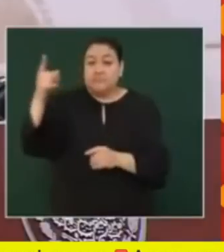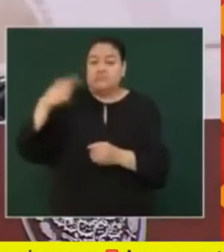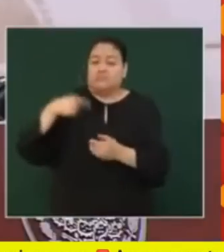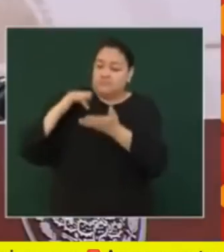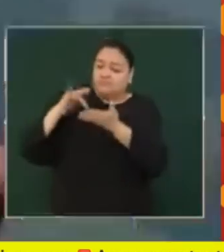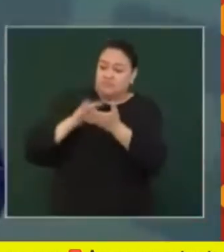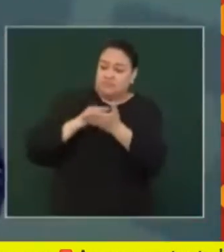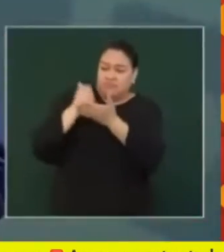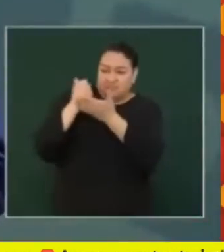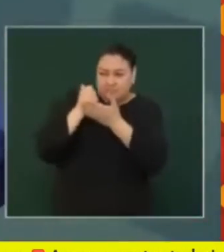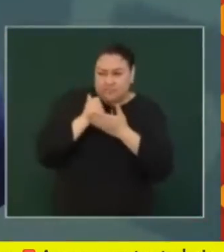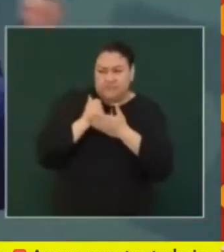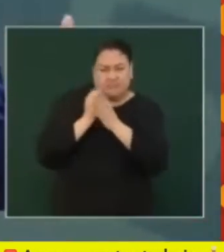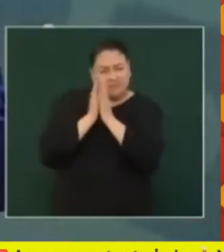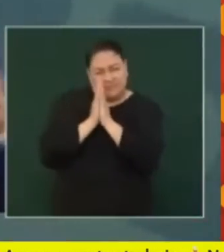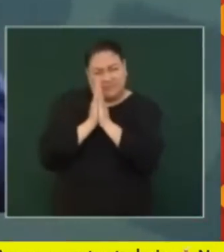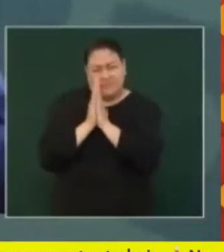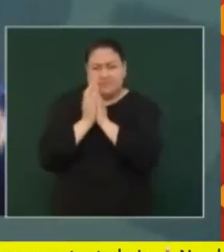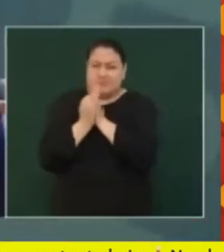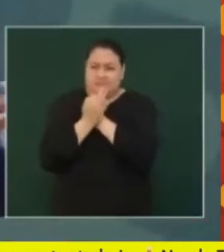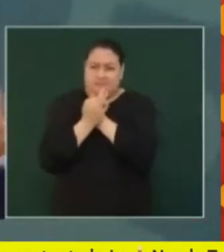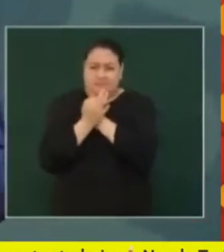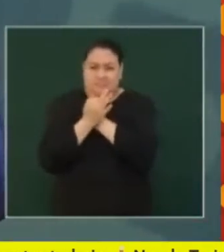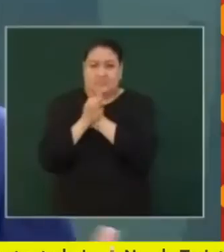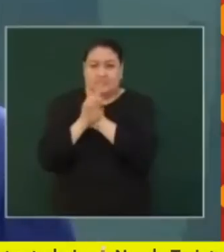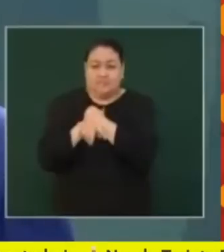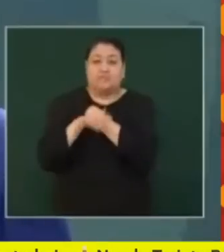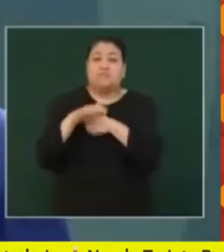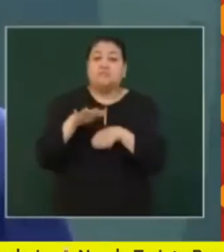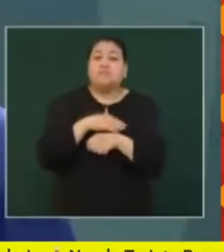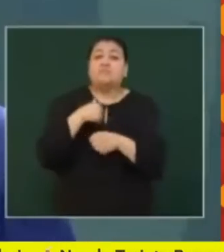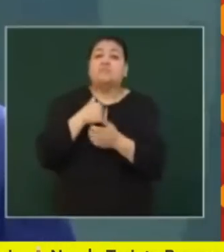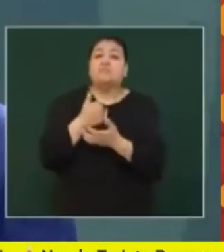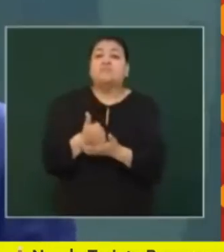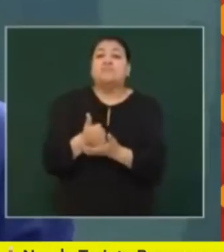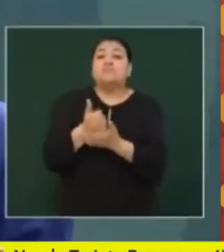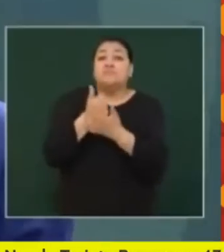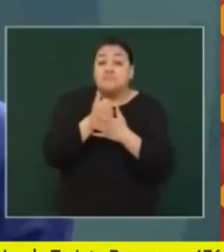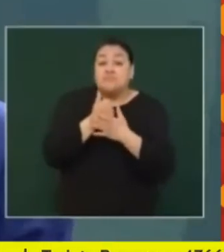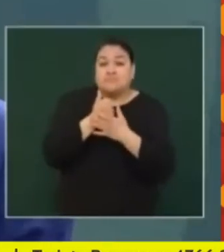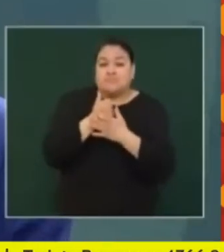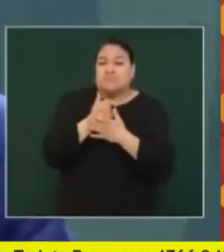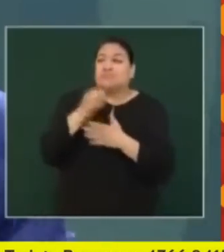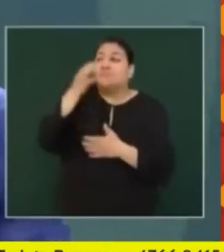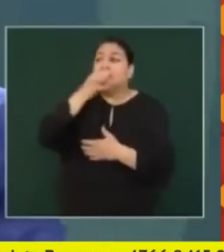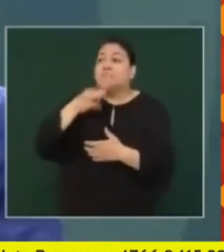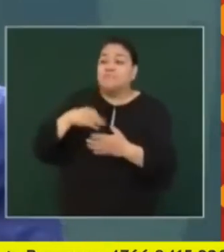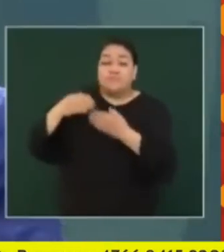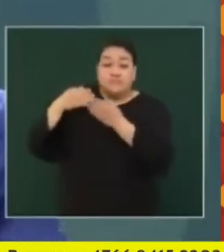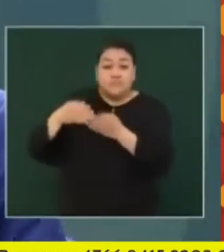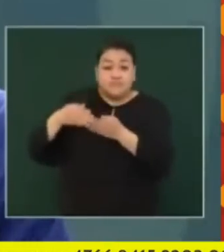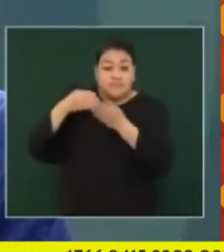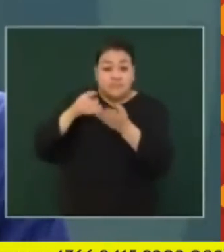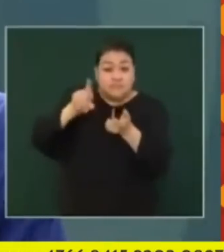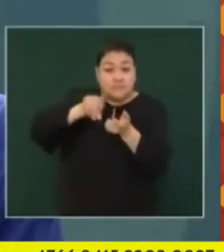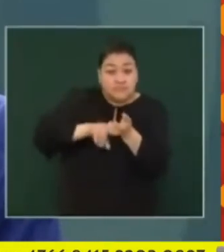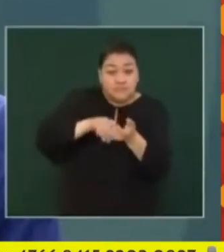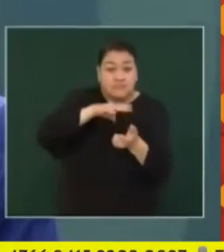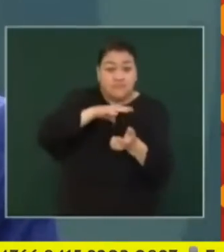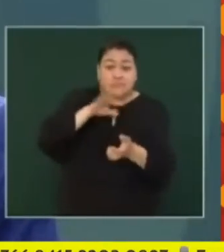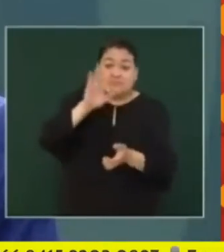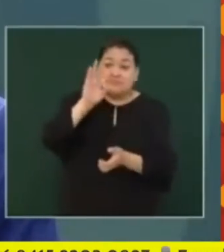con la información porque esto nos permitiría tener más